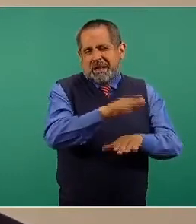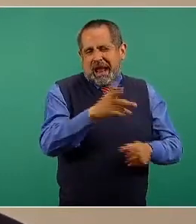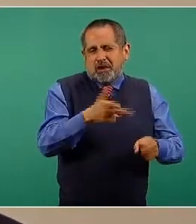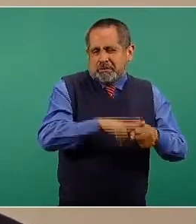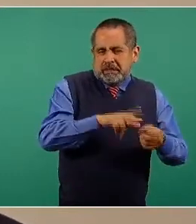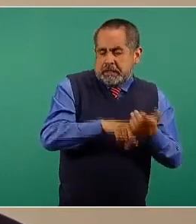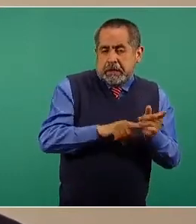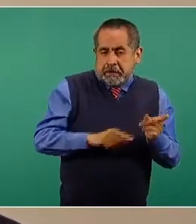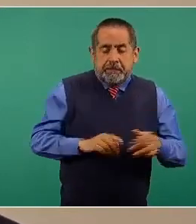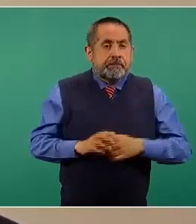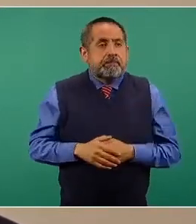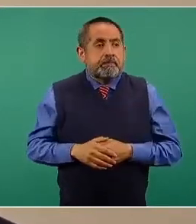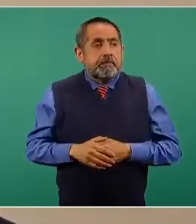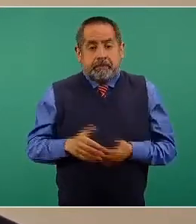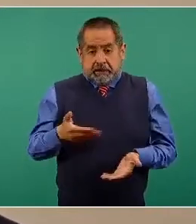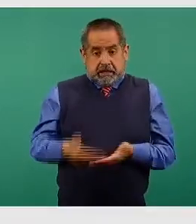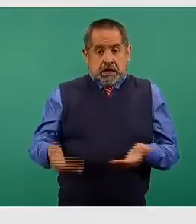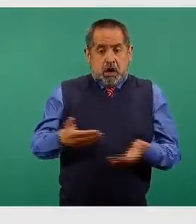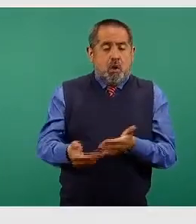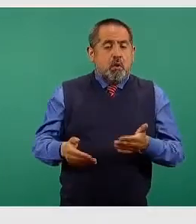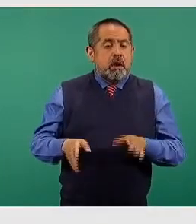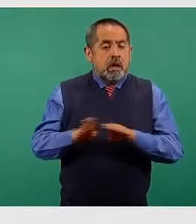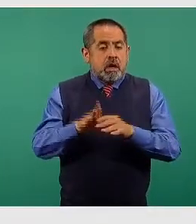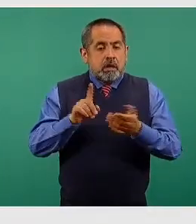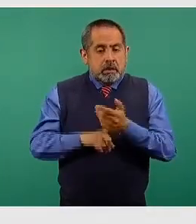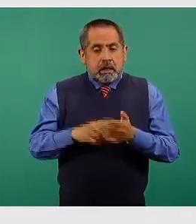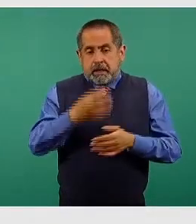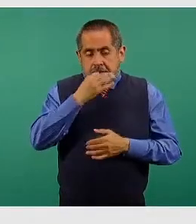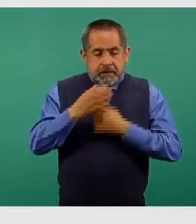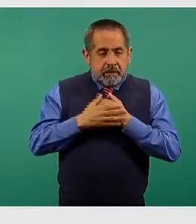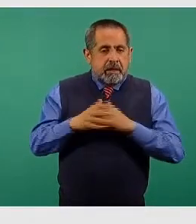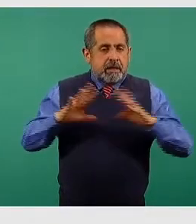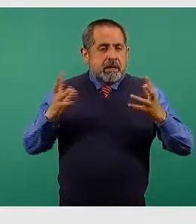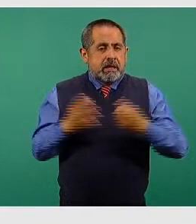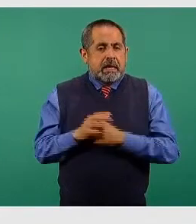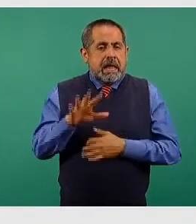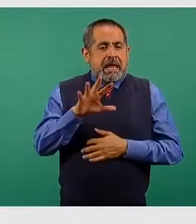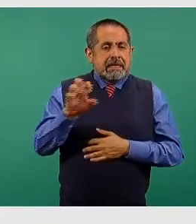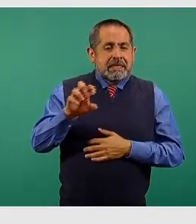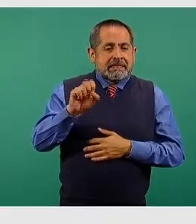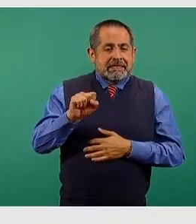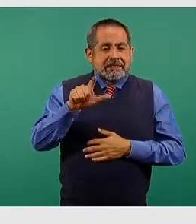Así también para el día de hoy tenemos pues un reporte de